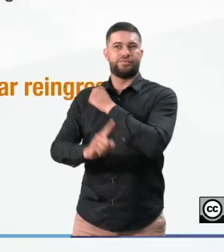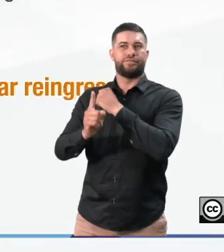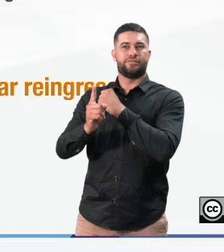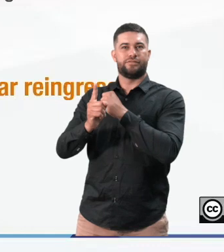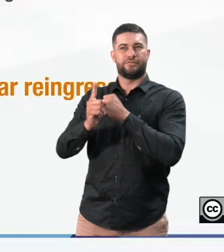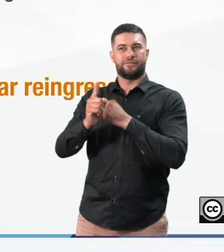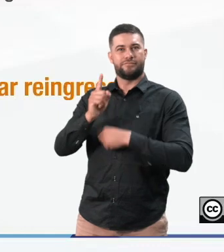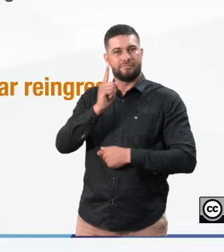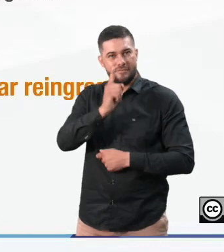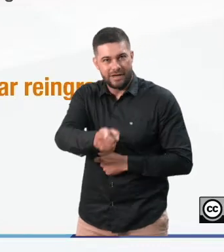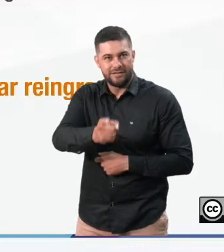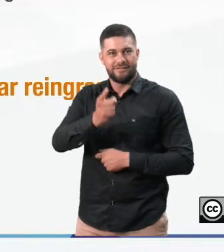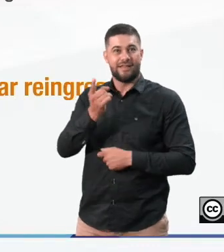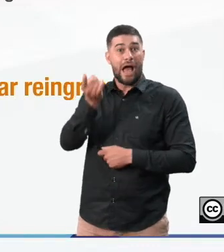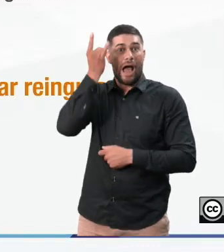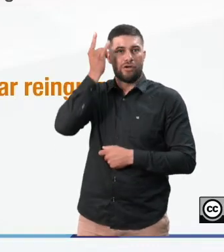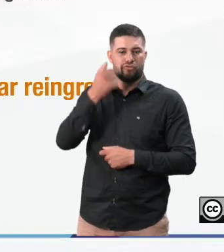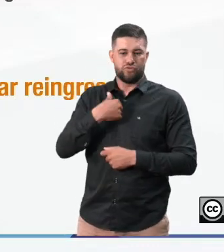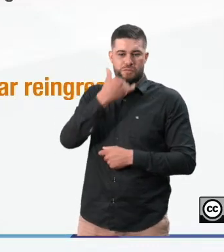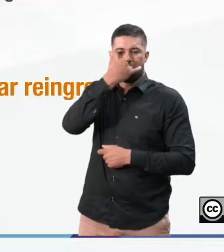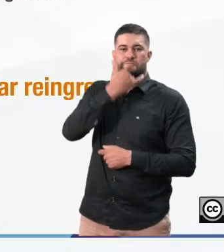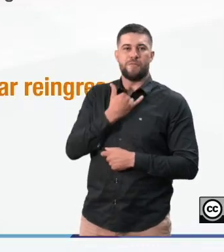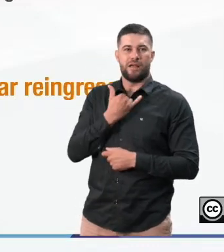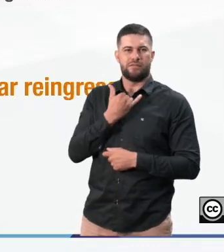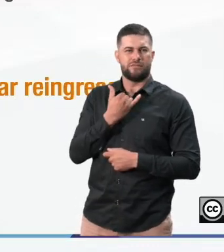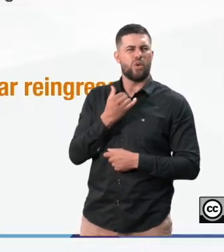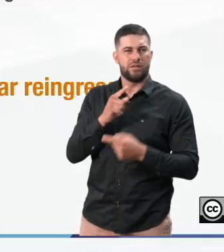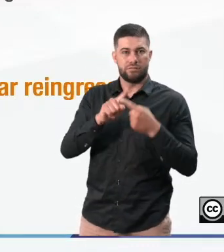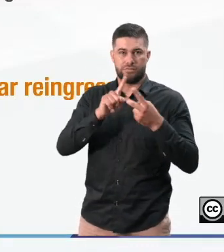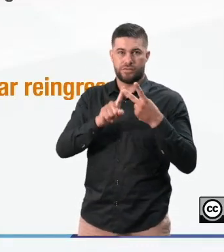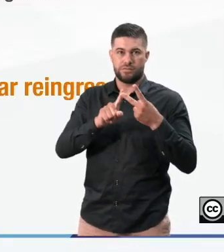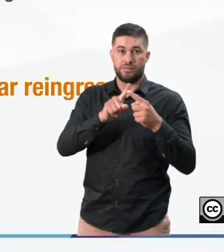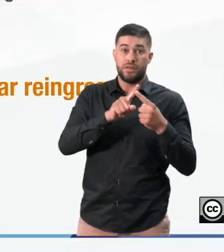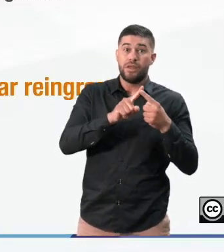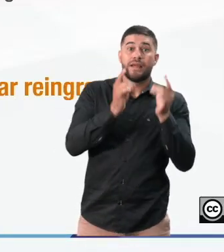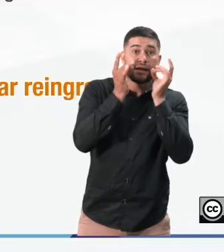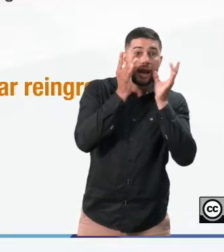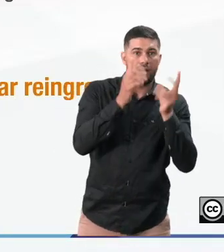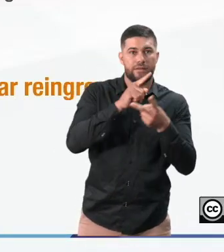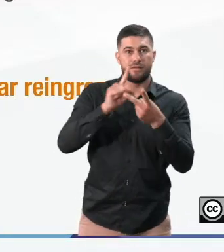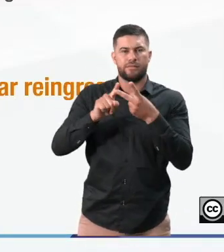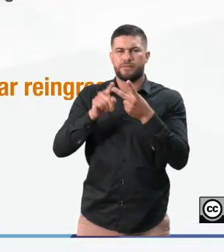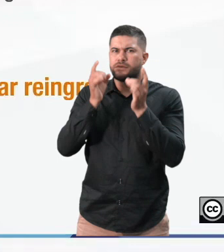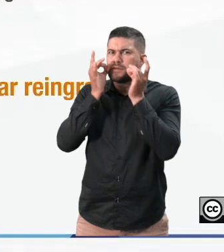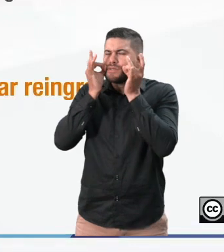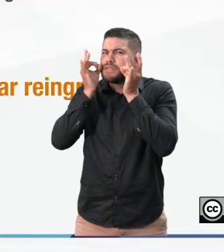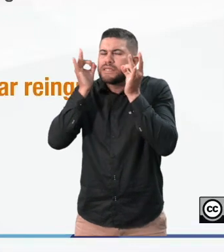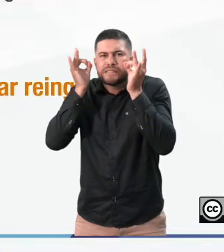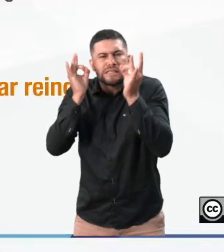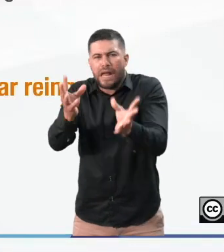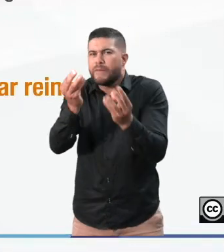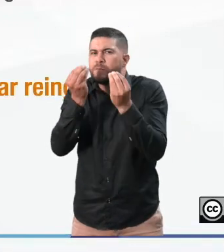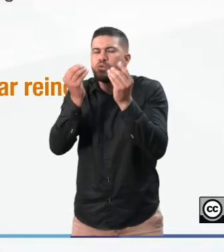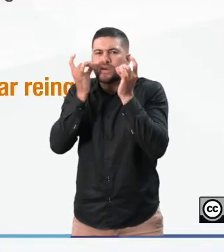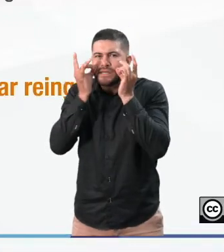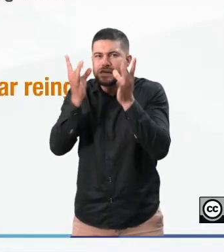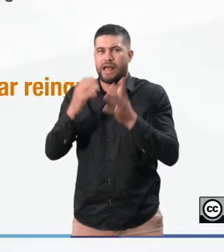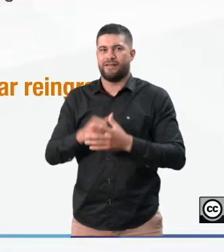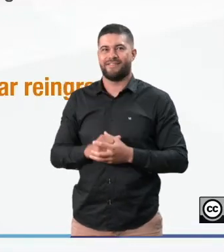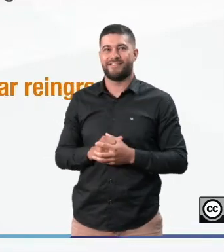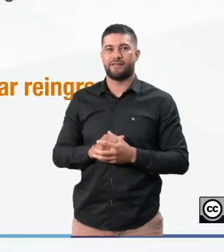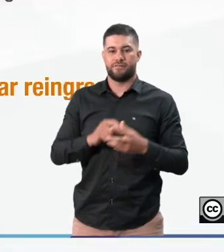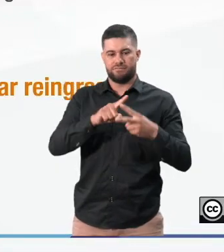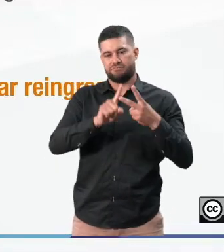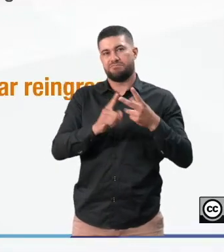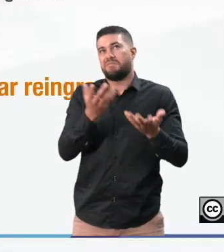y quieren volver, es importante que tengan alguno de estos requisitos. No pueden salir, dejar la